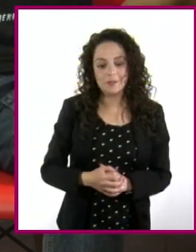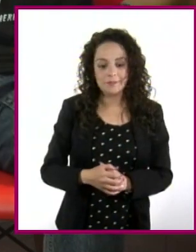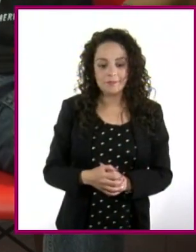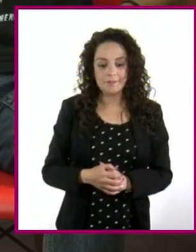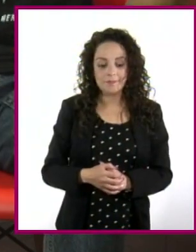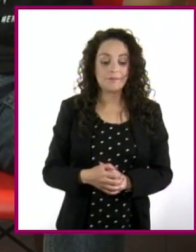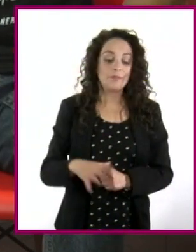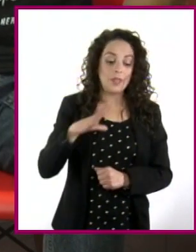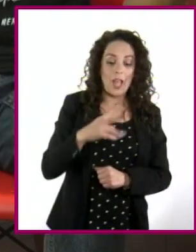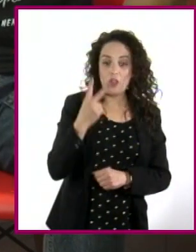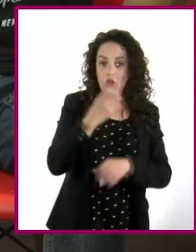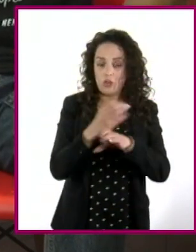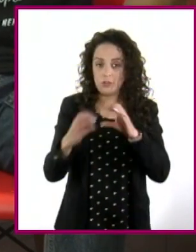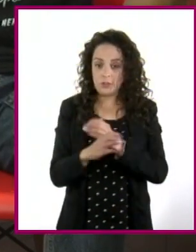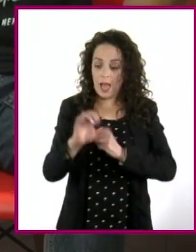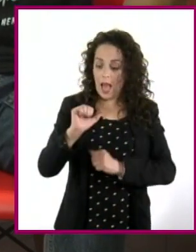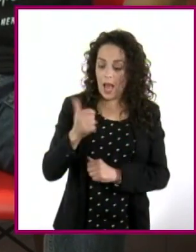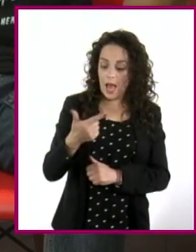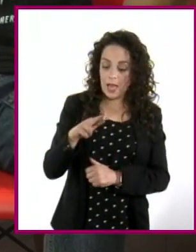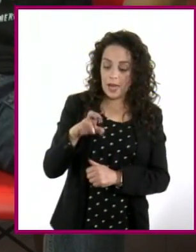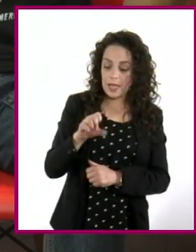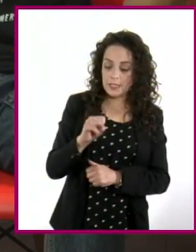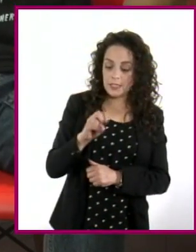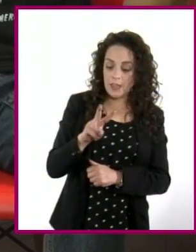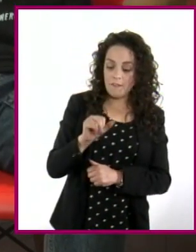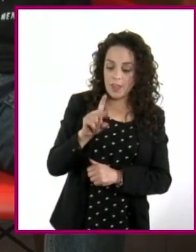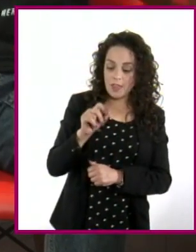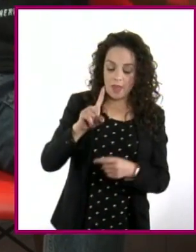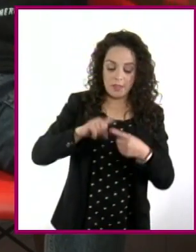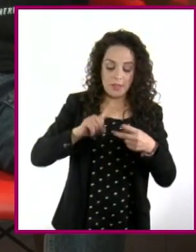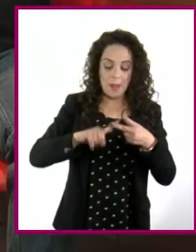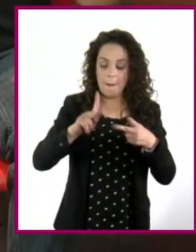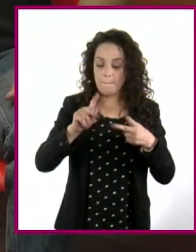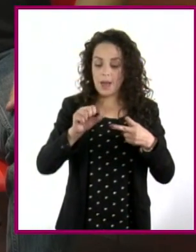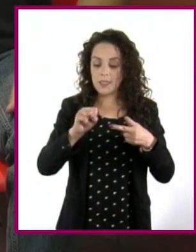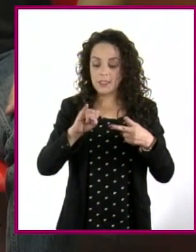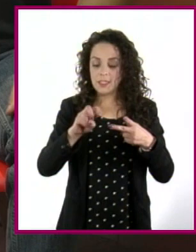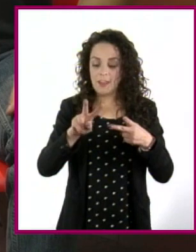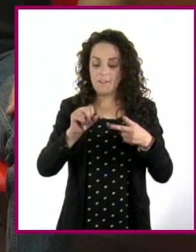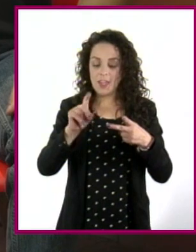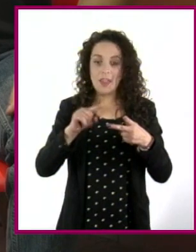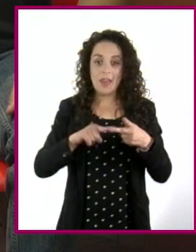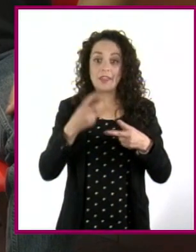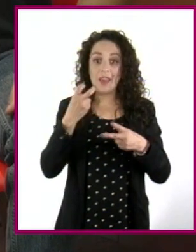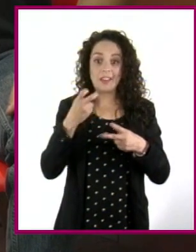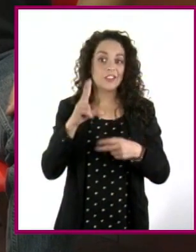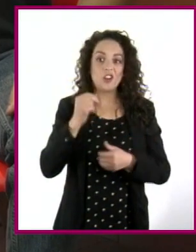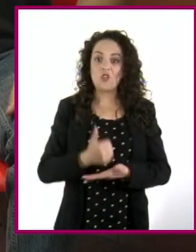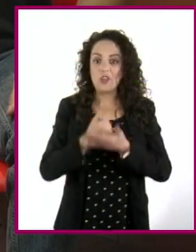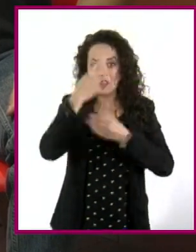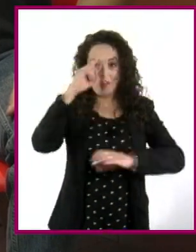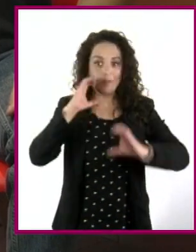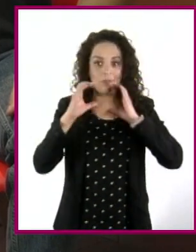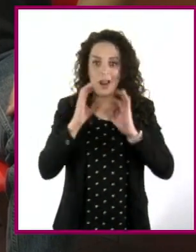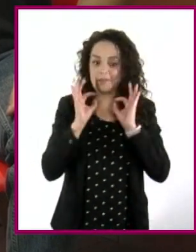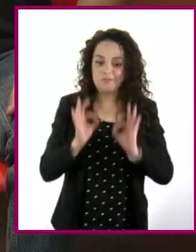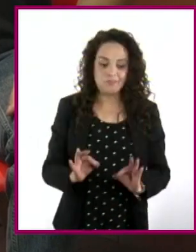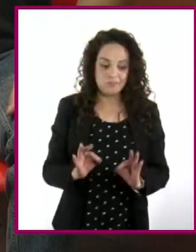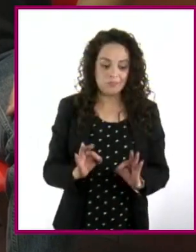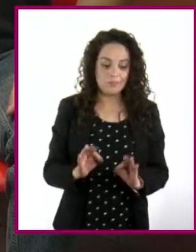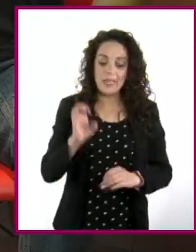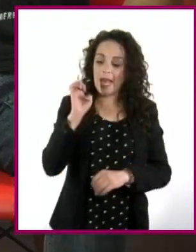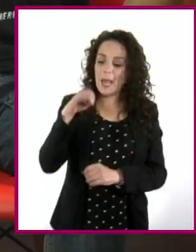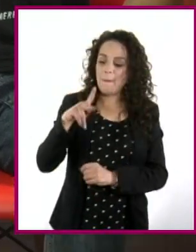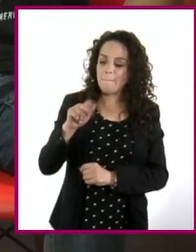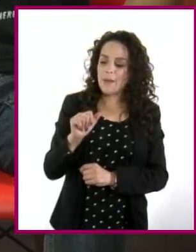la pasividad. Estas conductas dificultan la comunicación pacífica y eficaz. La empatía es otra habilidad importante en la